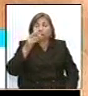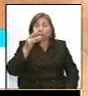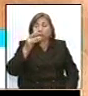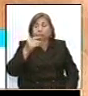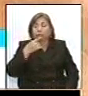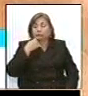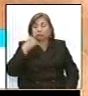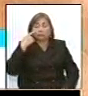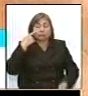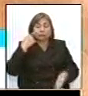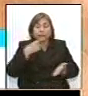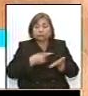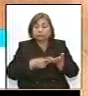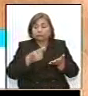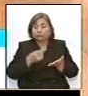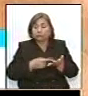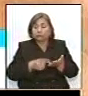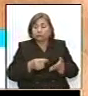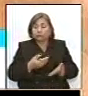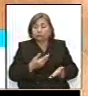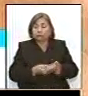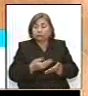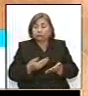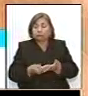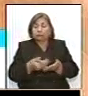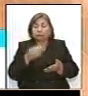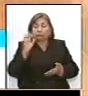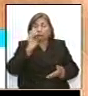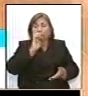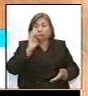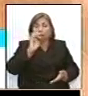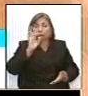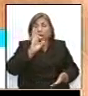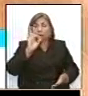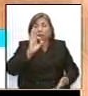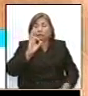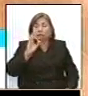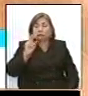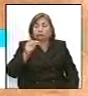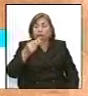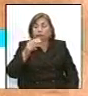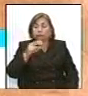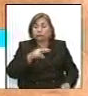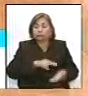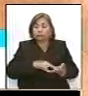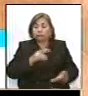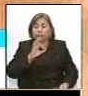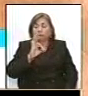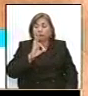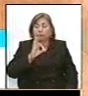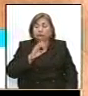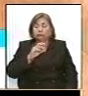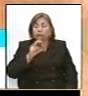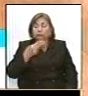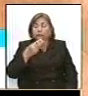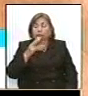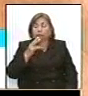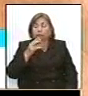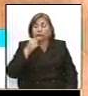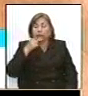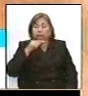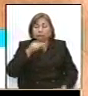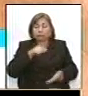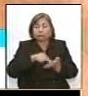informes observados, como se ha señalado, son enero y febrero de 2017, noviembre y diciembre de 2017, a ese